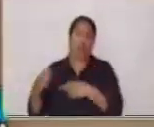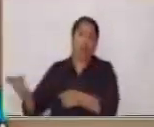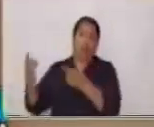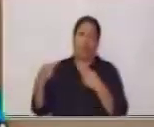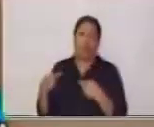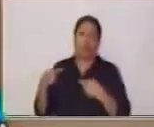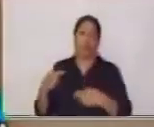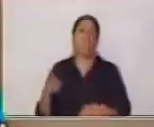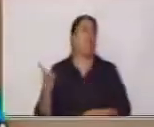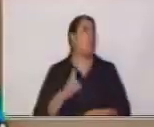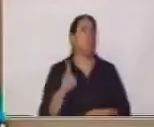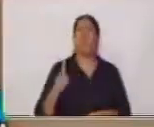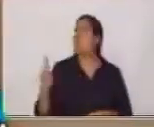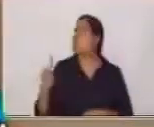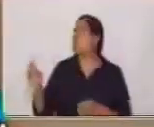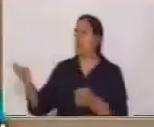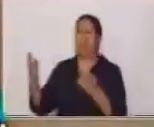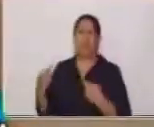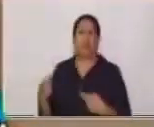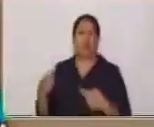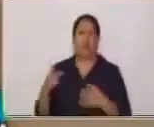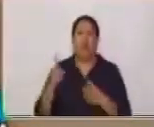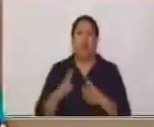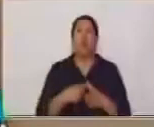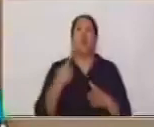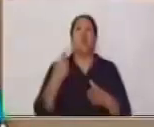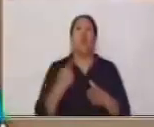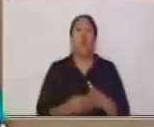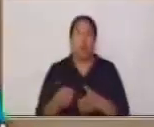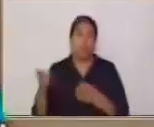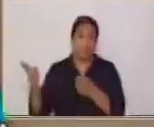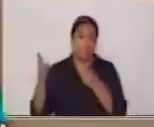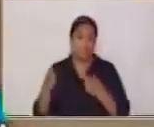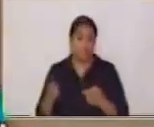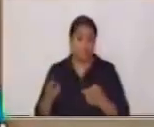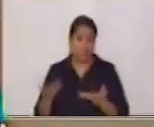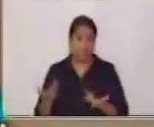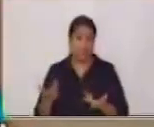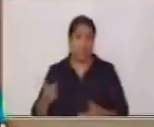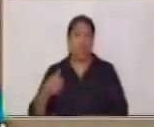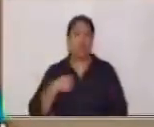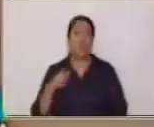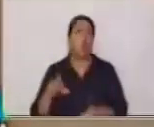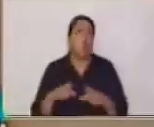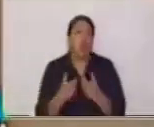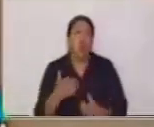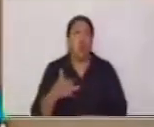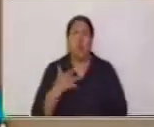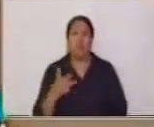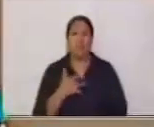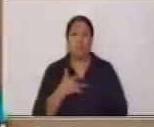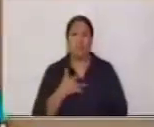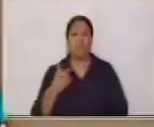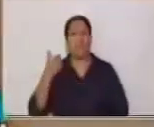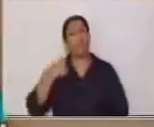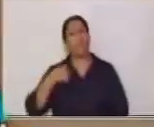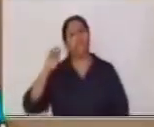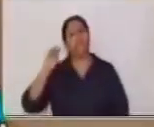dónde me lo dieron? ¿Cuándo me lo dieron? ¿Cómo me sentía en ese momento? ¿Qué